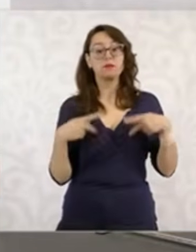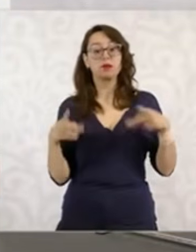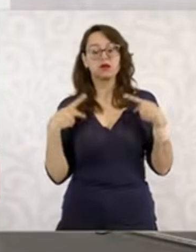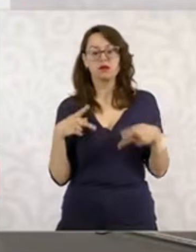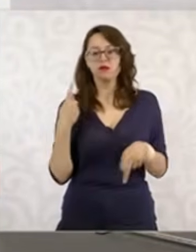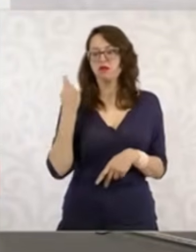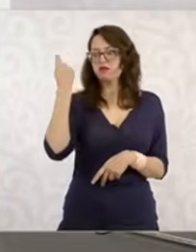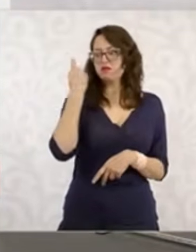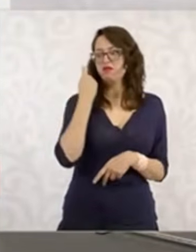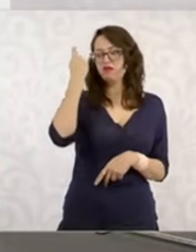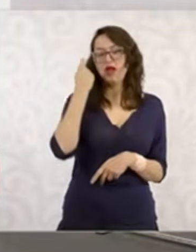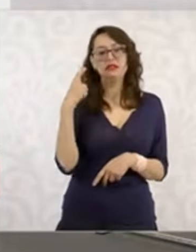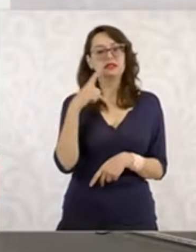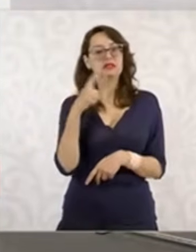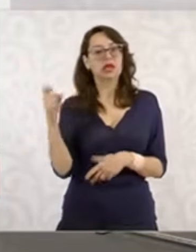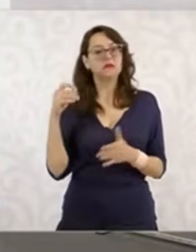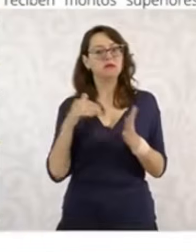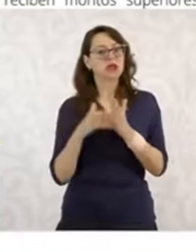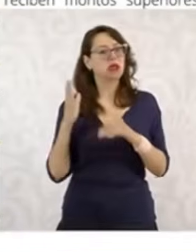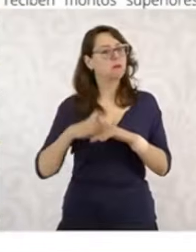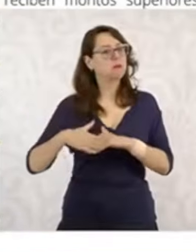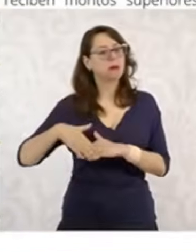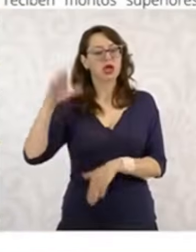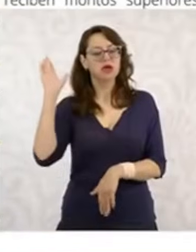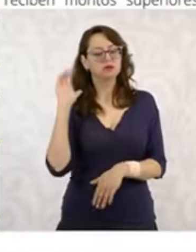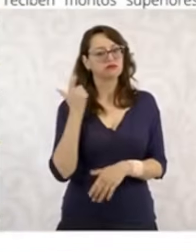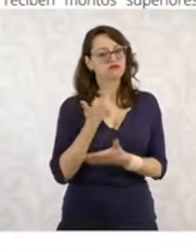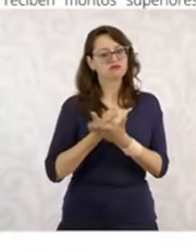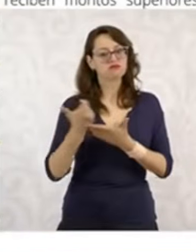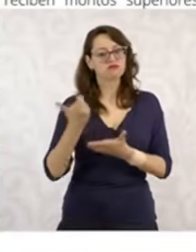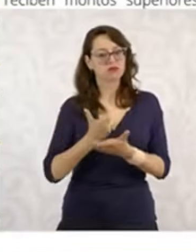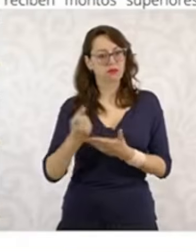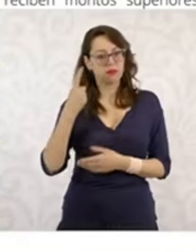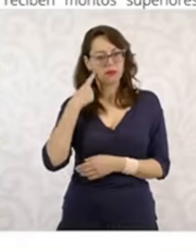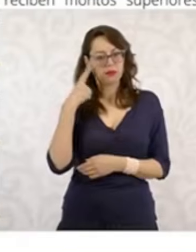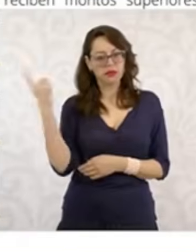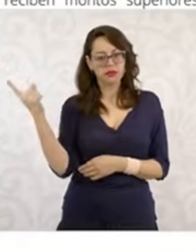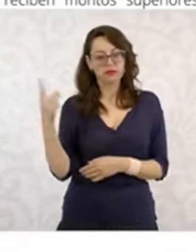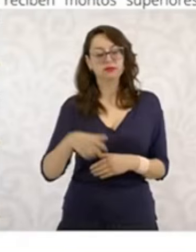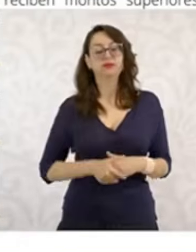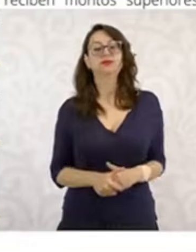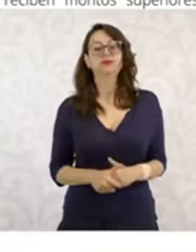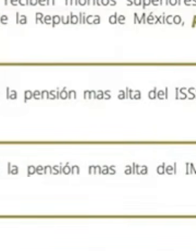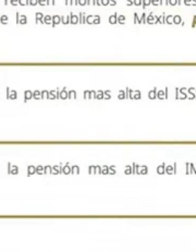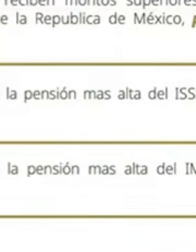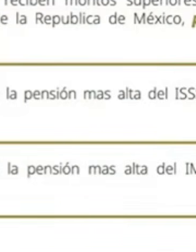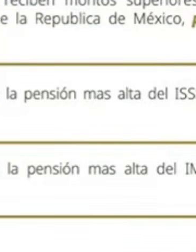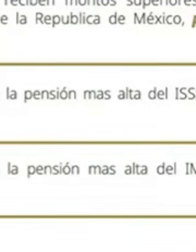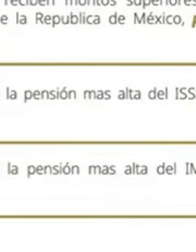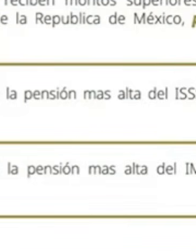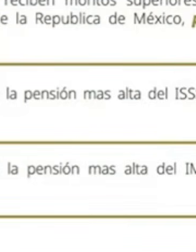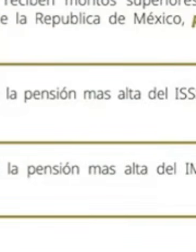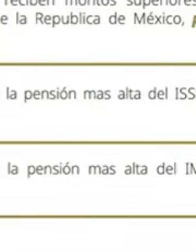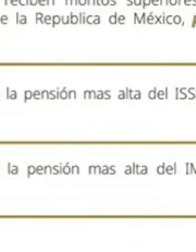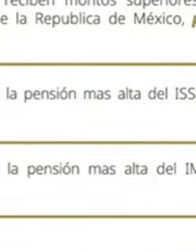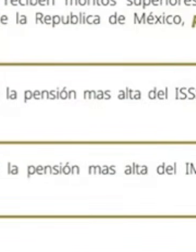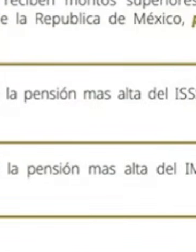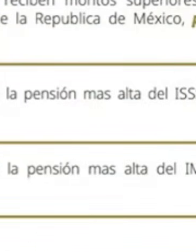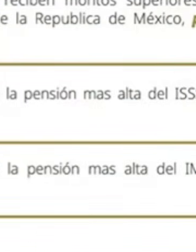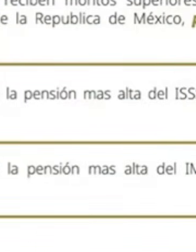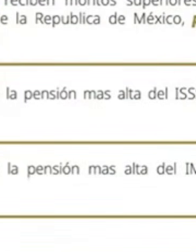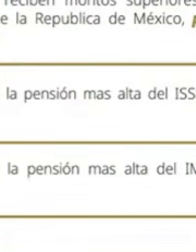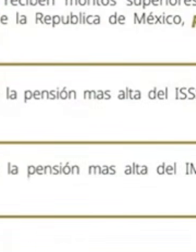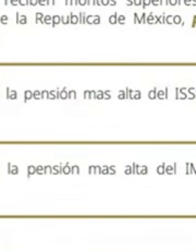a la presidenta. Aquí tenemos un padrón de casi 1,500 personas jubiladas del régimen de confianza por un